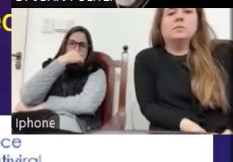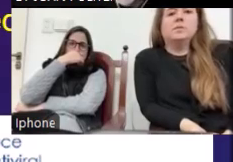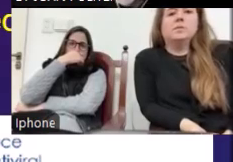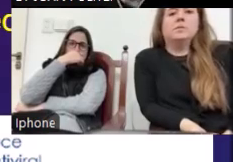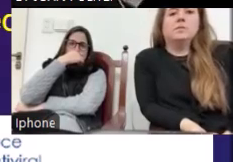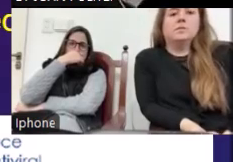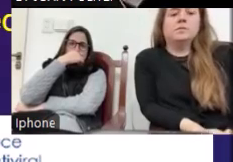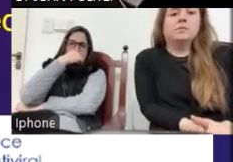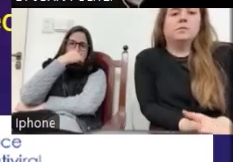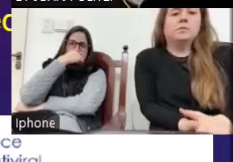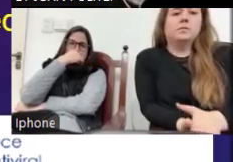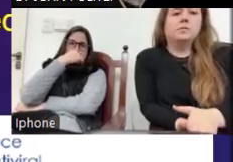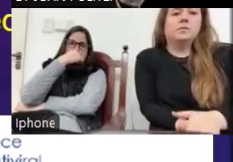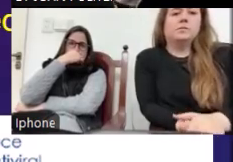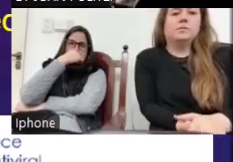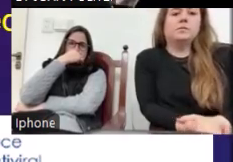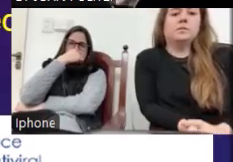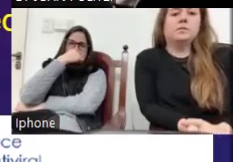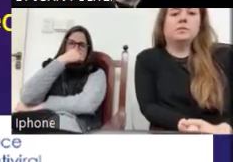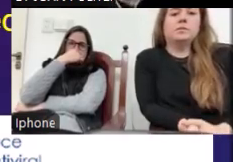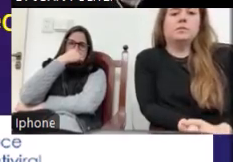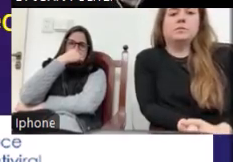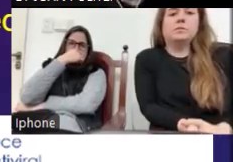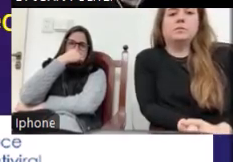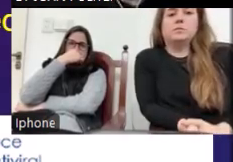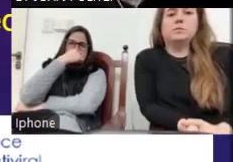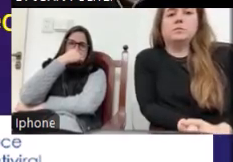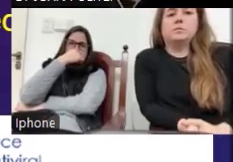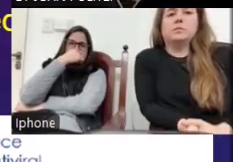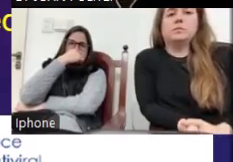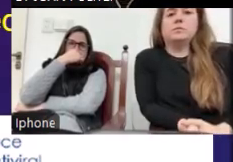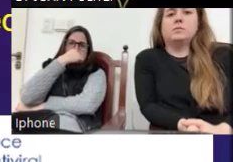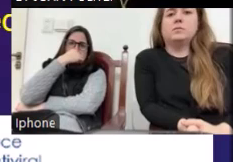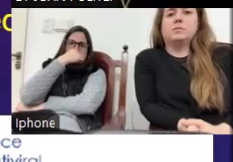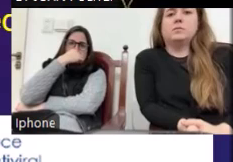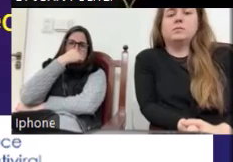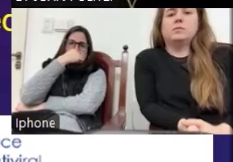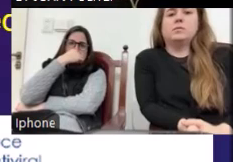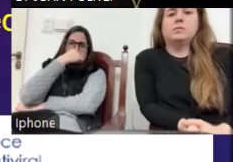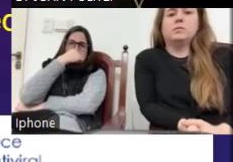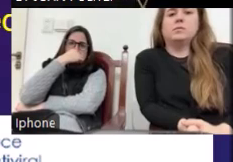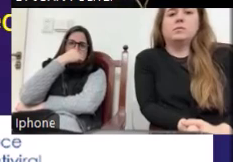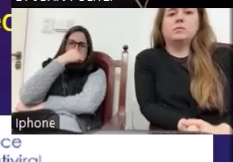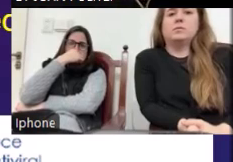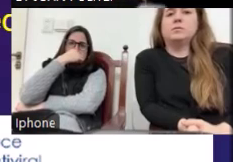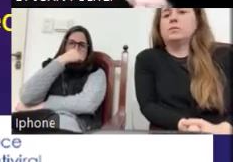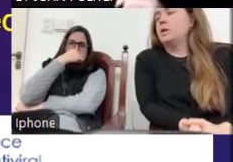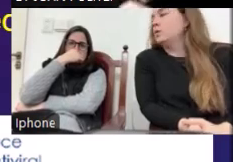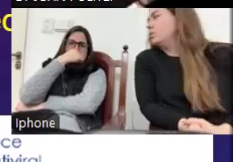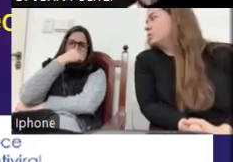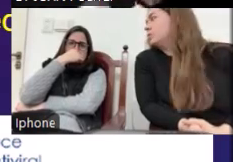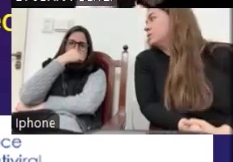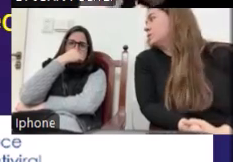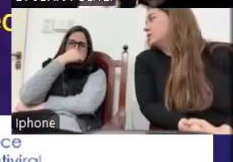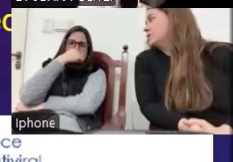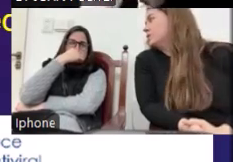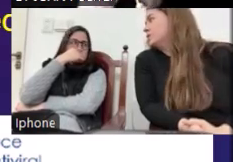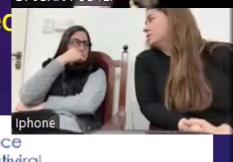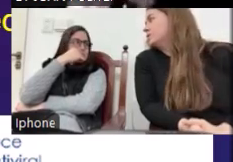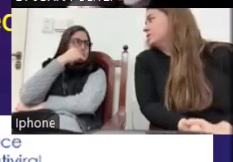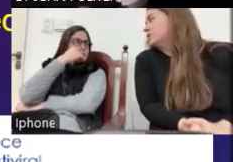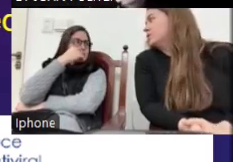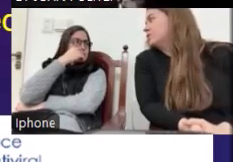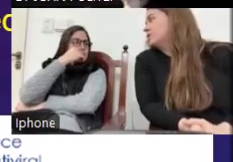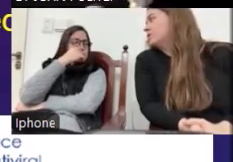El primero que se utilizó es lo que ven en el gráfico a la derecha. Constaba de sacarle sangre al paciente, seleccionar un